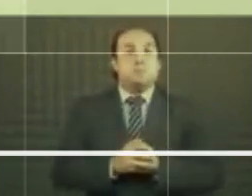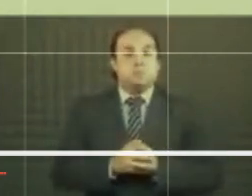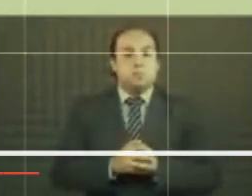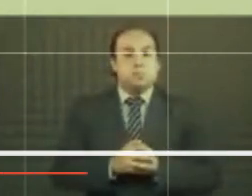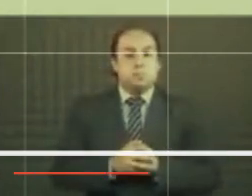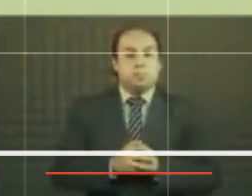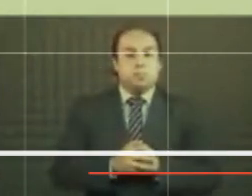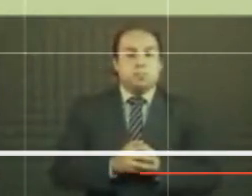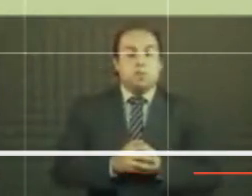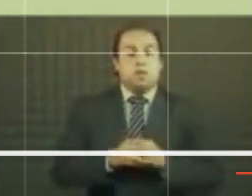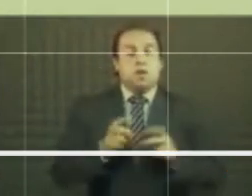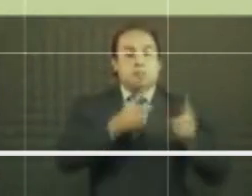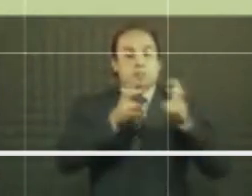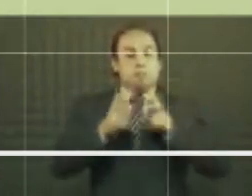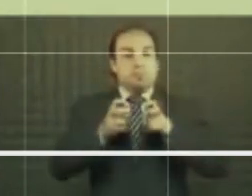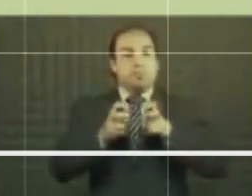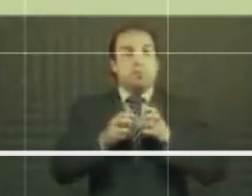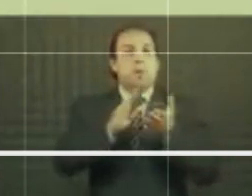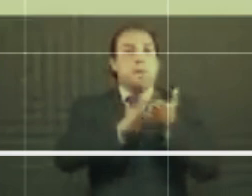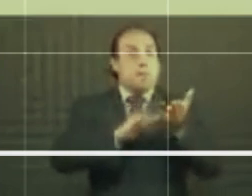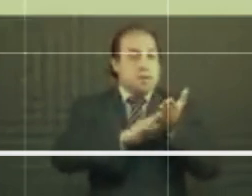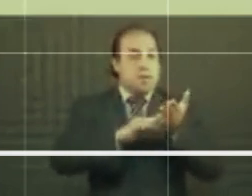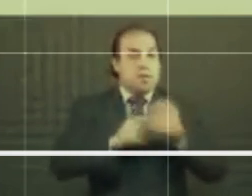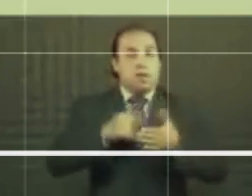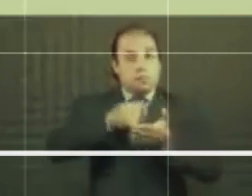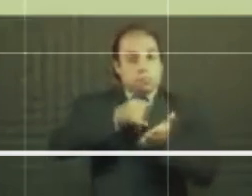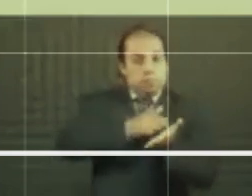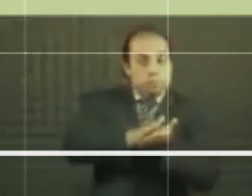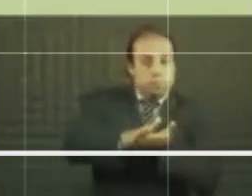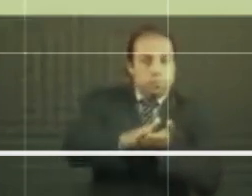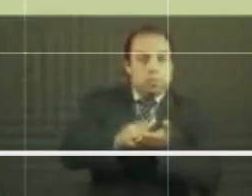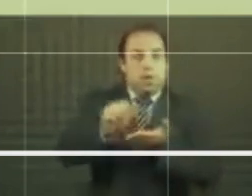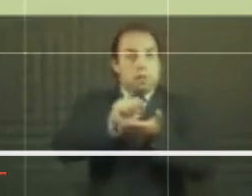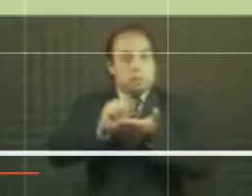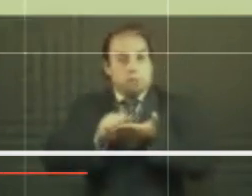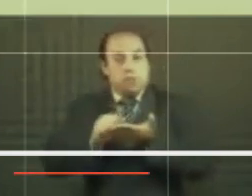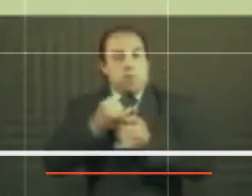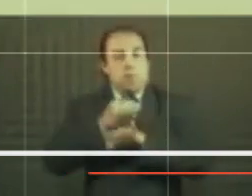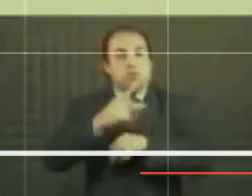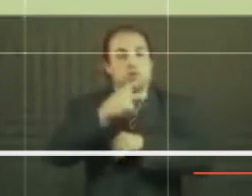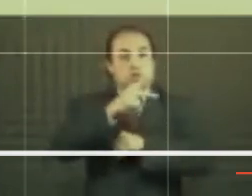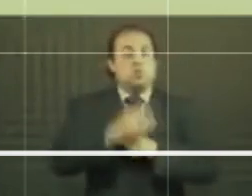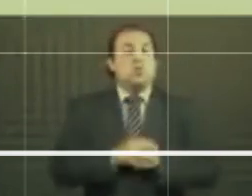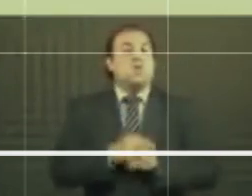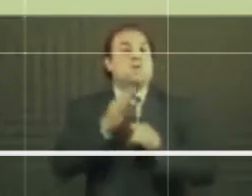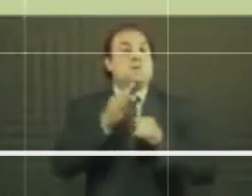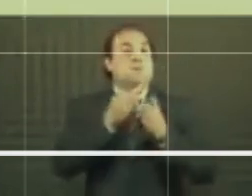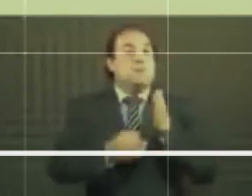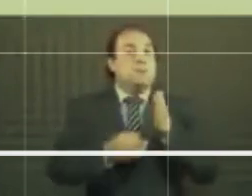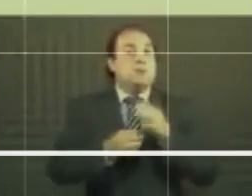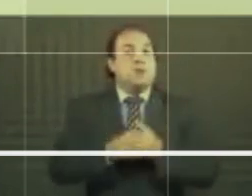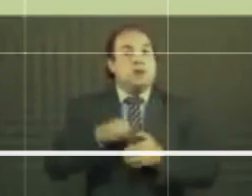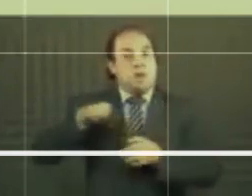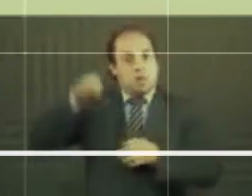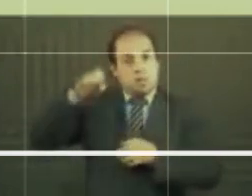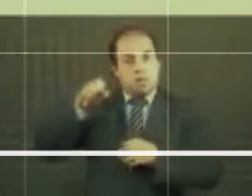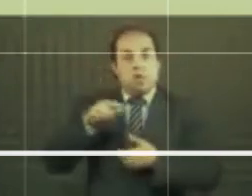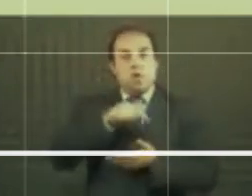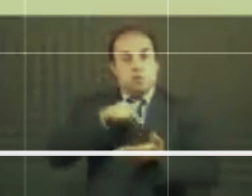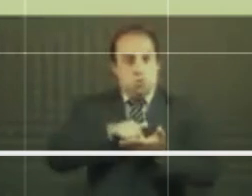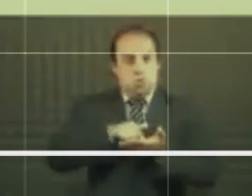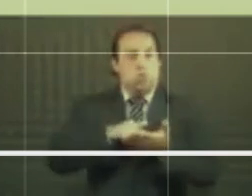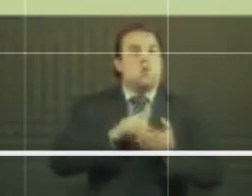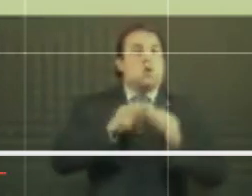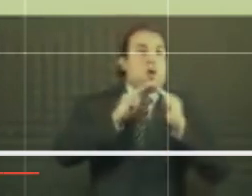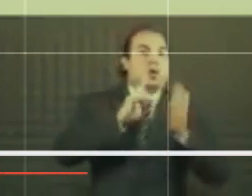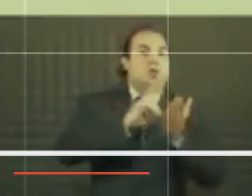mivacuna.salud.gob.mx, descarguen el expediente, imprímanlo, llenen los datos personales restantes como su edad, su dirección, su historial